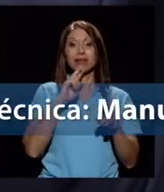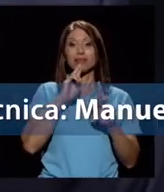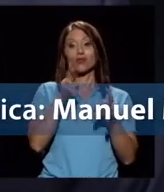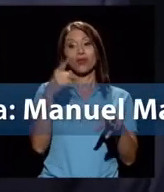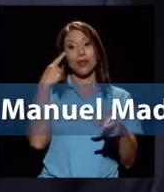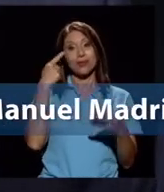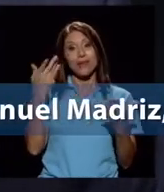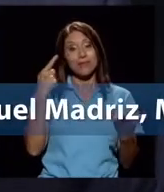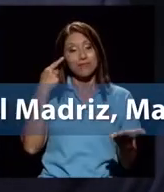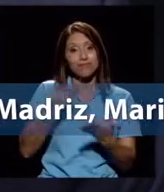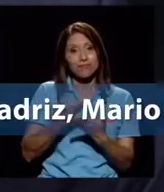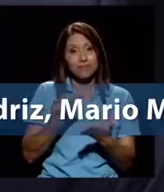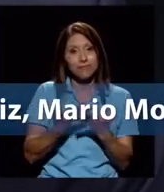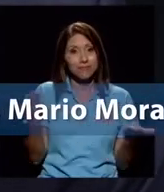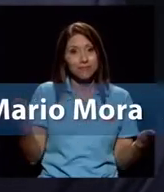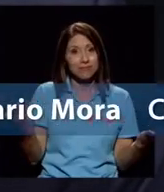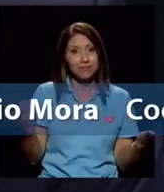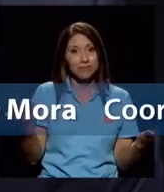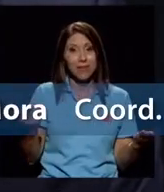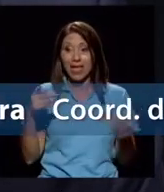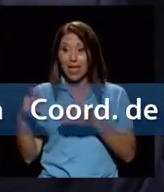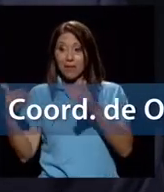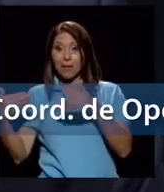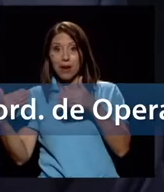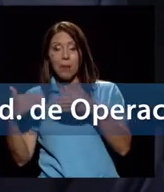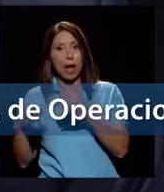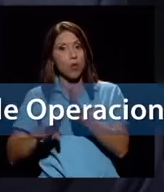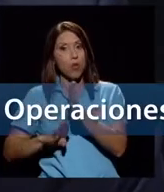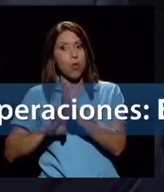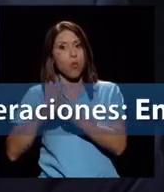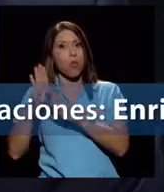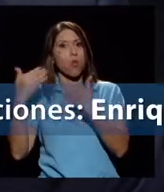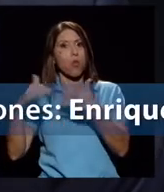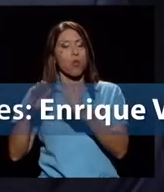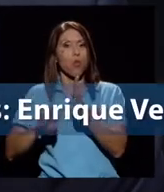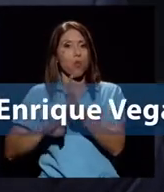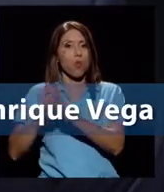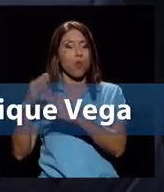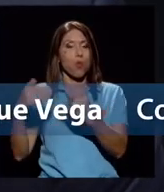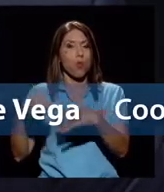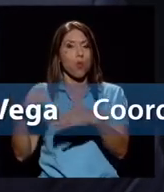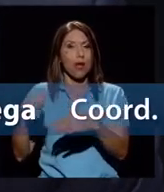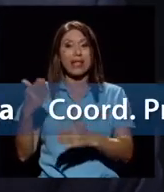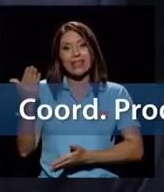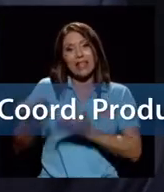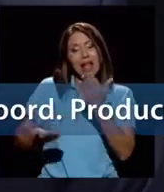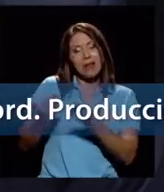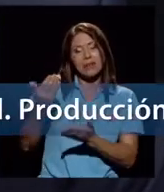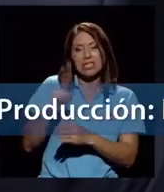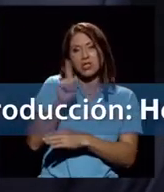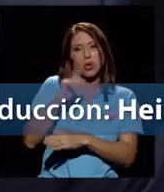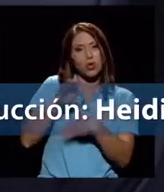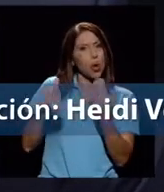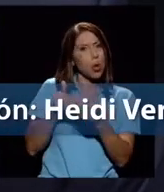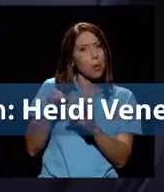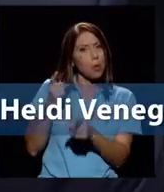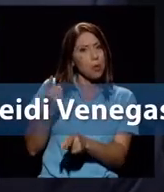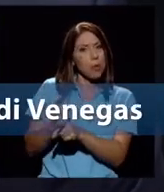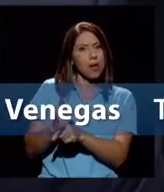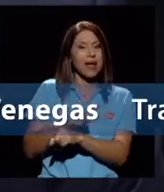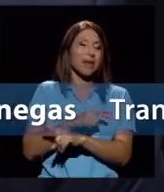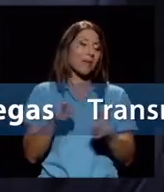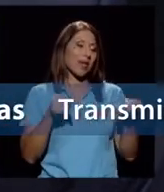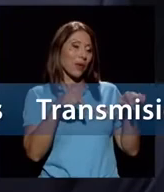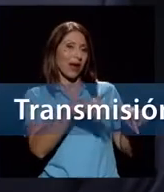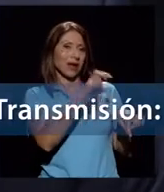en un país aumenta el potencial de crecimiento puede ser que no todas las inversiones sean lo que uno quisiera pero en otro estamos ahí